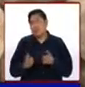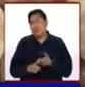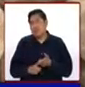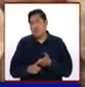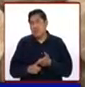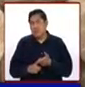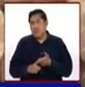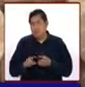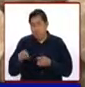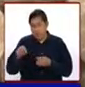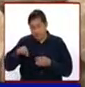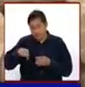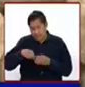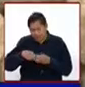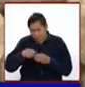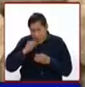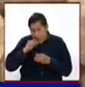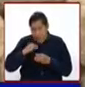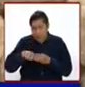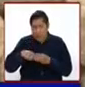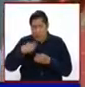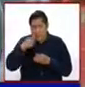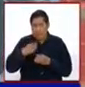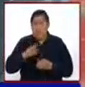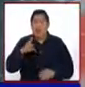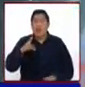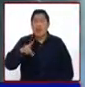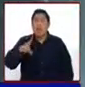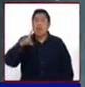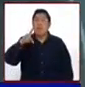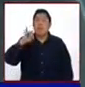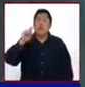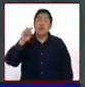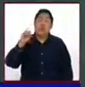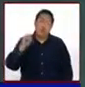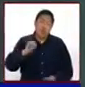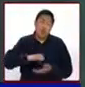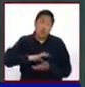pancito, con pitito más, así. ¿Ah, con pito? Sí, pito.